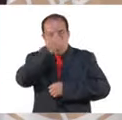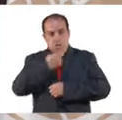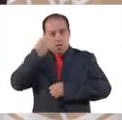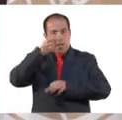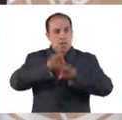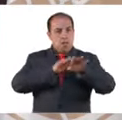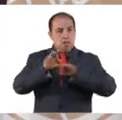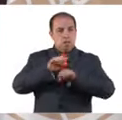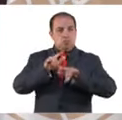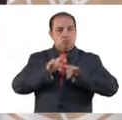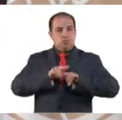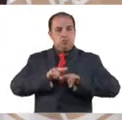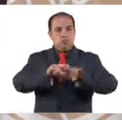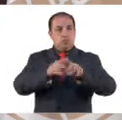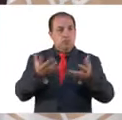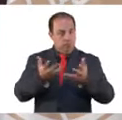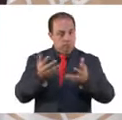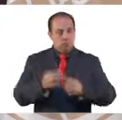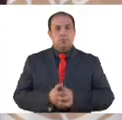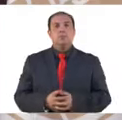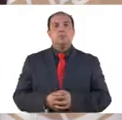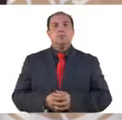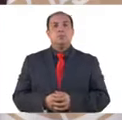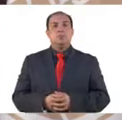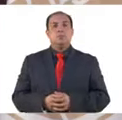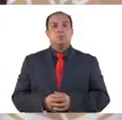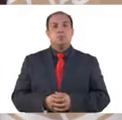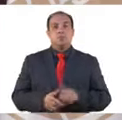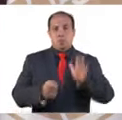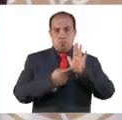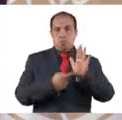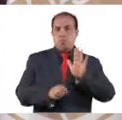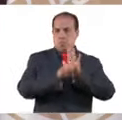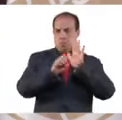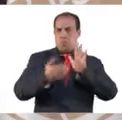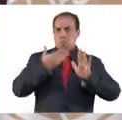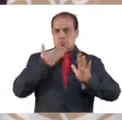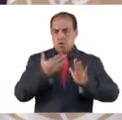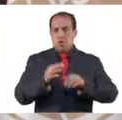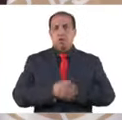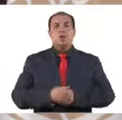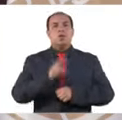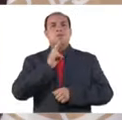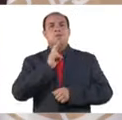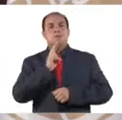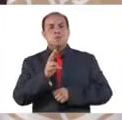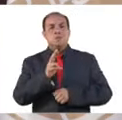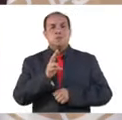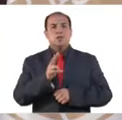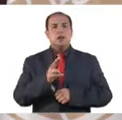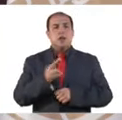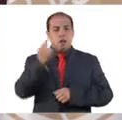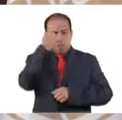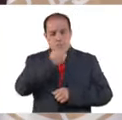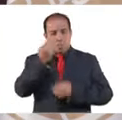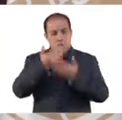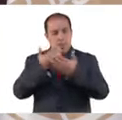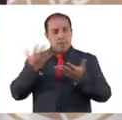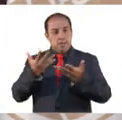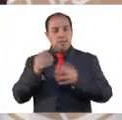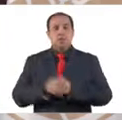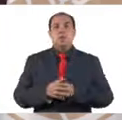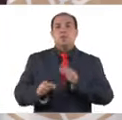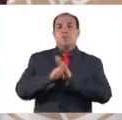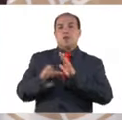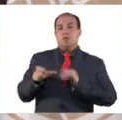vialidad donde se hace. Creo que tenemos buenos ejemplos y los resultados de esos estudios que se hacen previos, por decir la